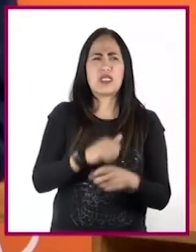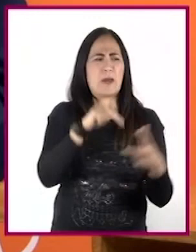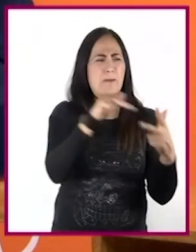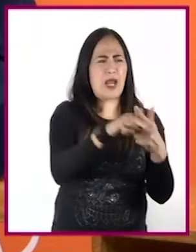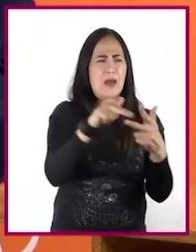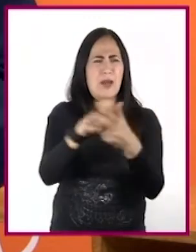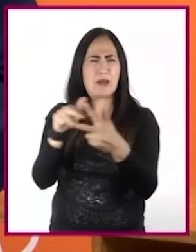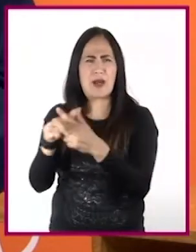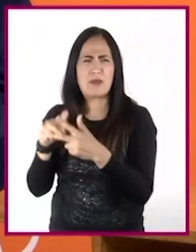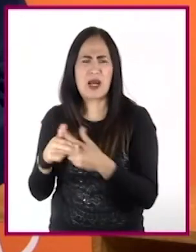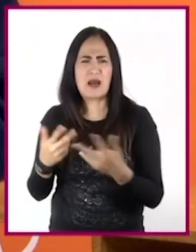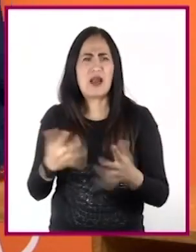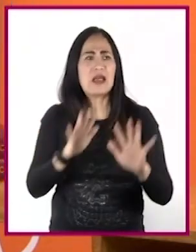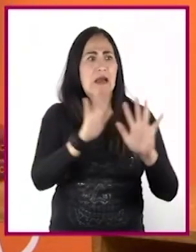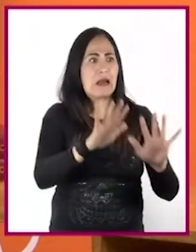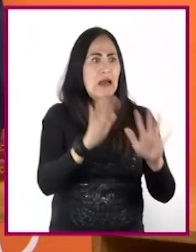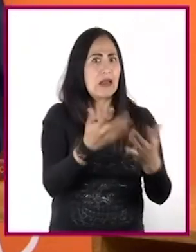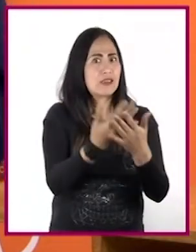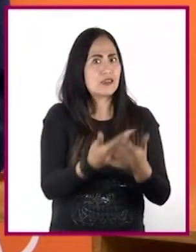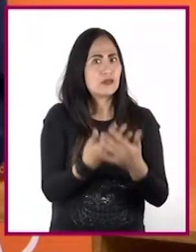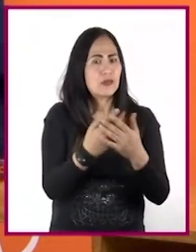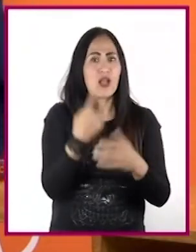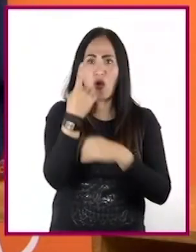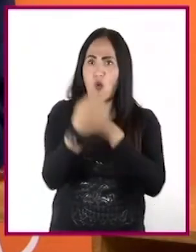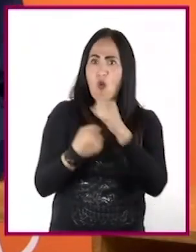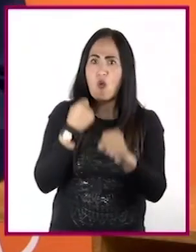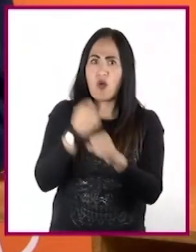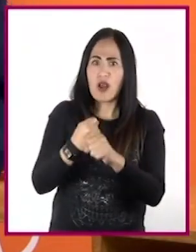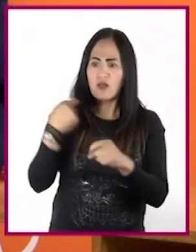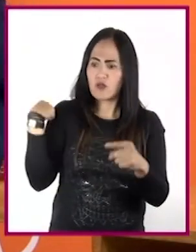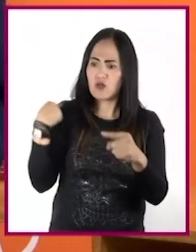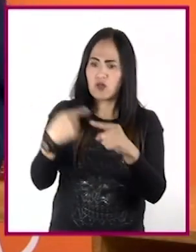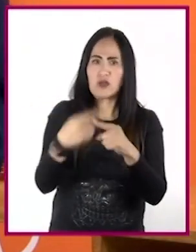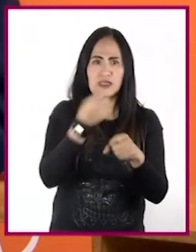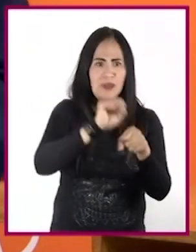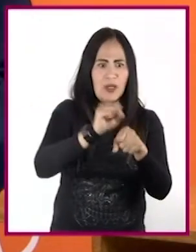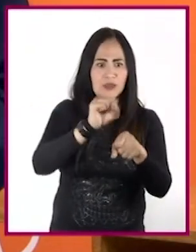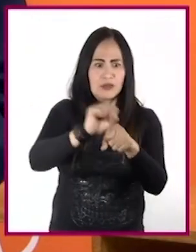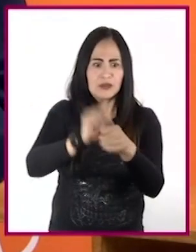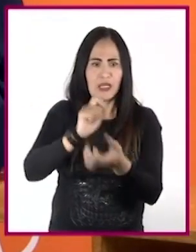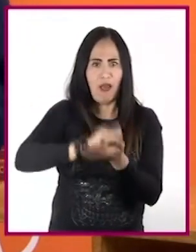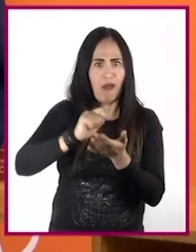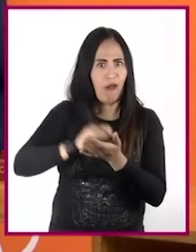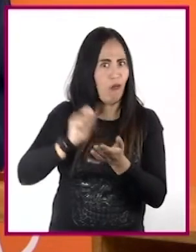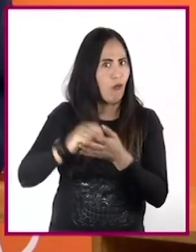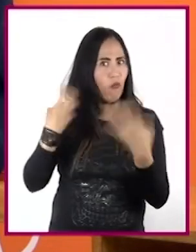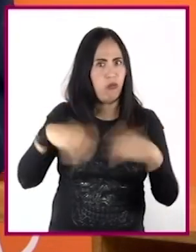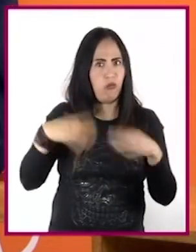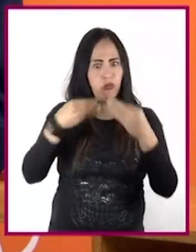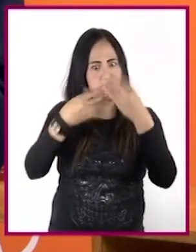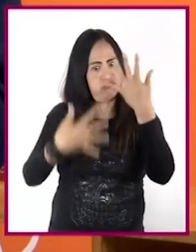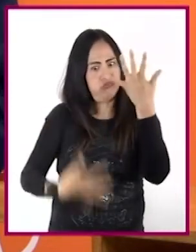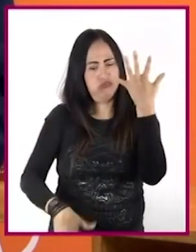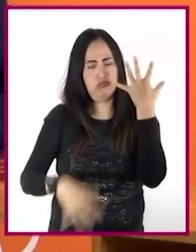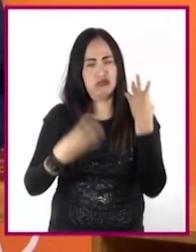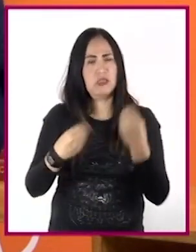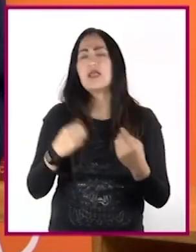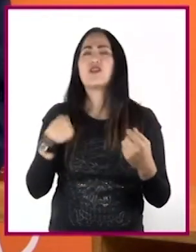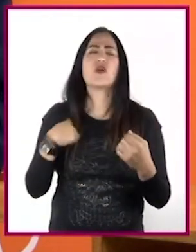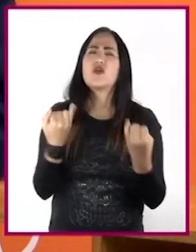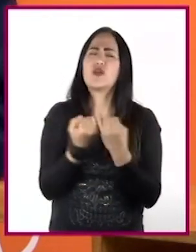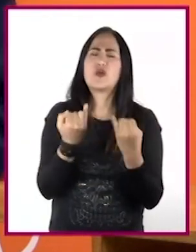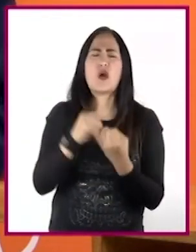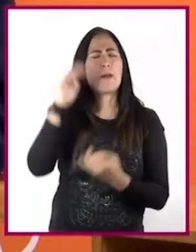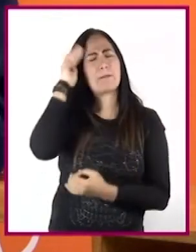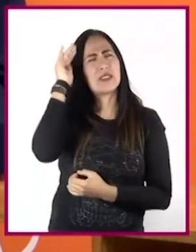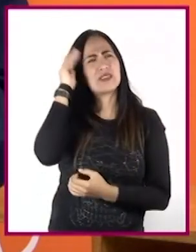Espera, ya tienes para hacer una columna durante todo el año en un semanario. Y estaba razonando que también hay